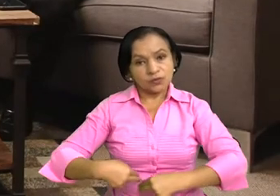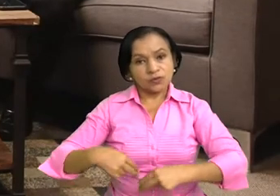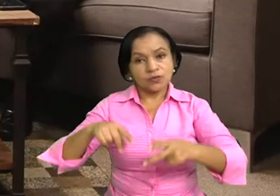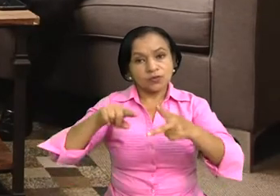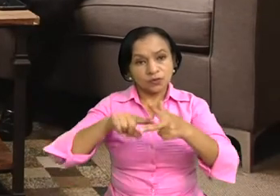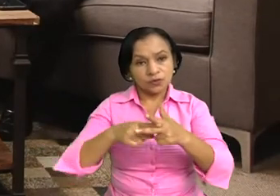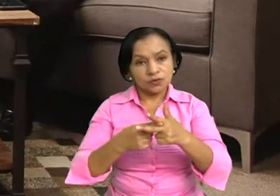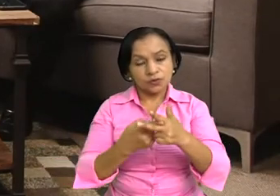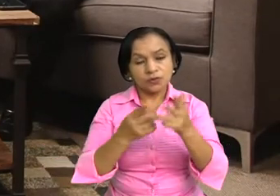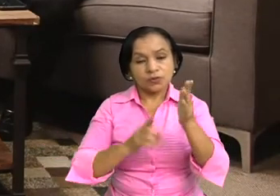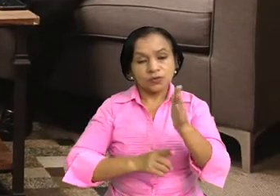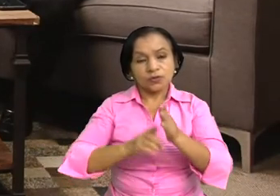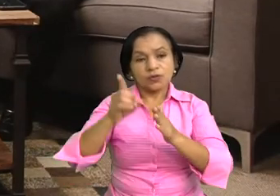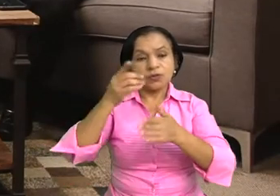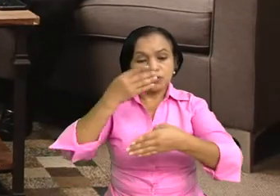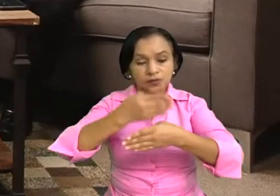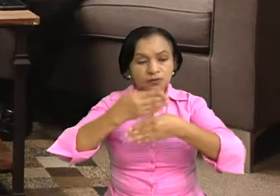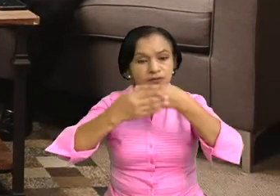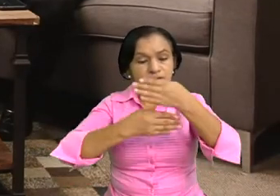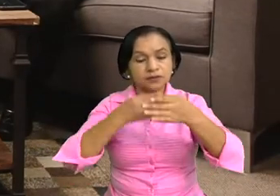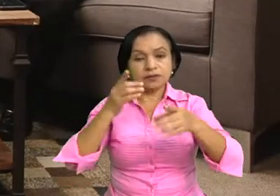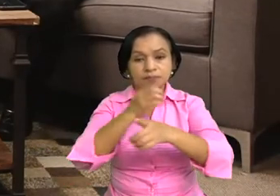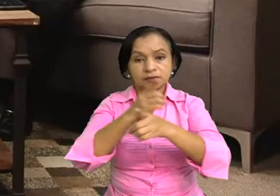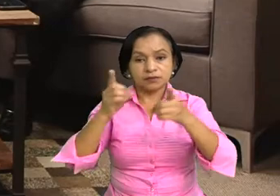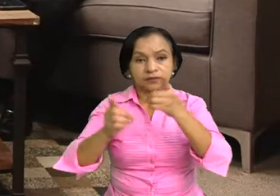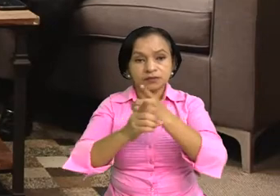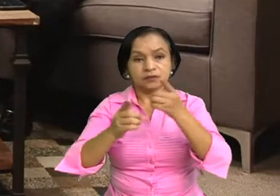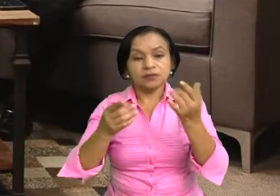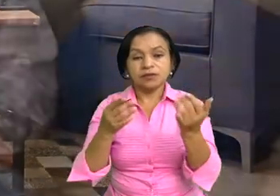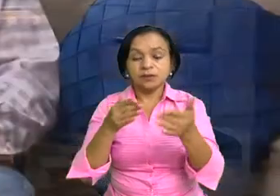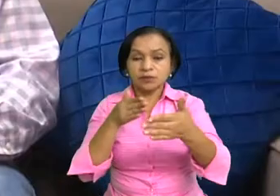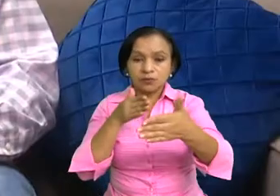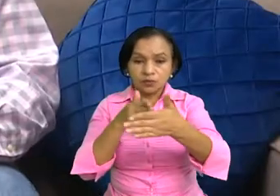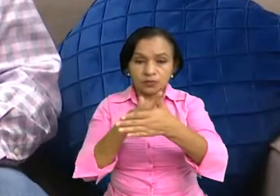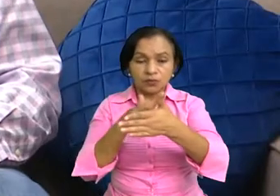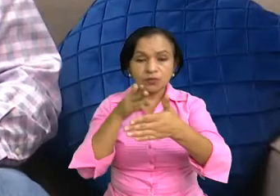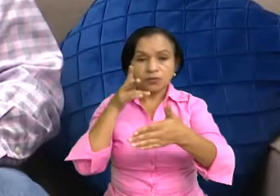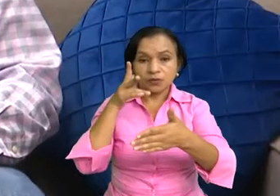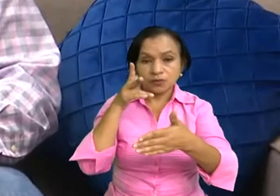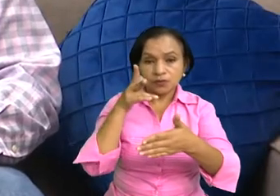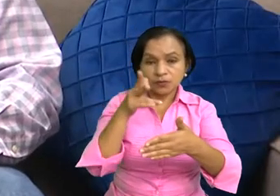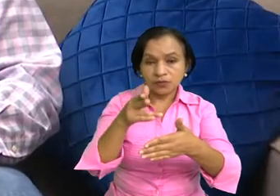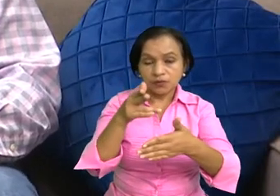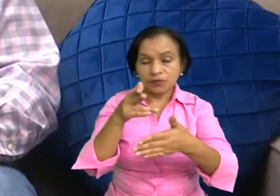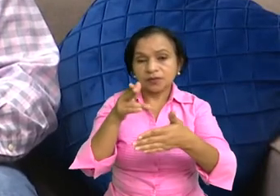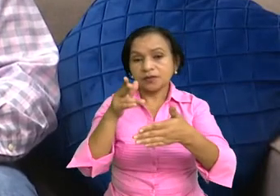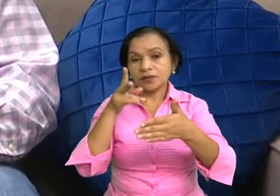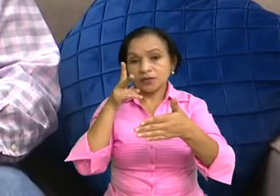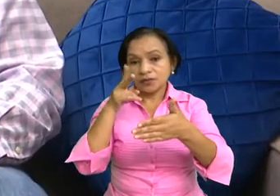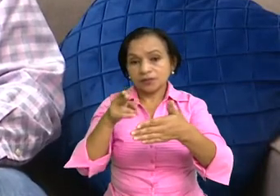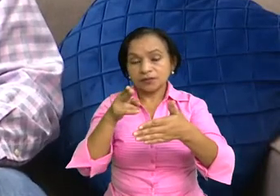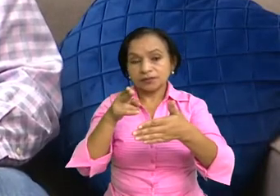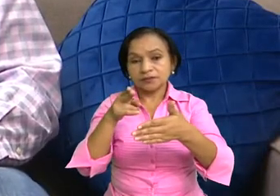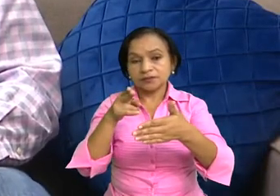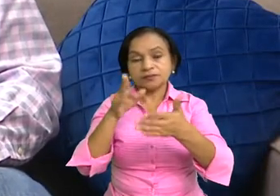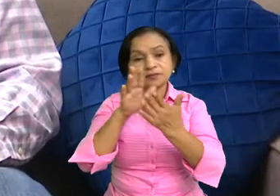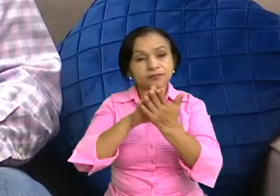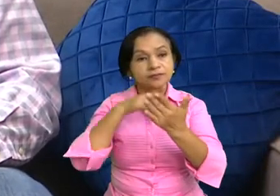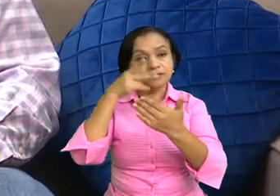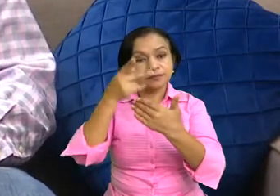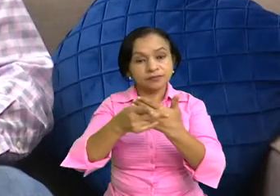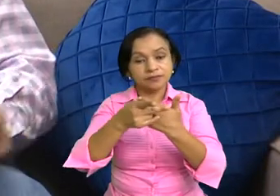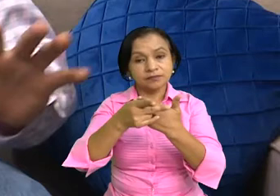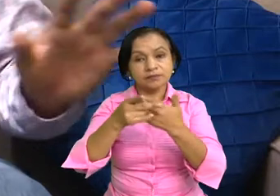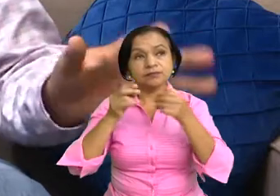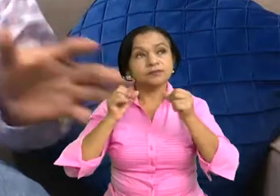ese desarrollo de infraestructura que garantiza el crecimiento de nuestro pueblo. Tenemos que hacer, ministro, la primera pausa de este programa, pero